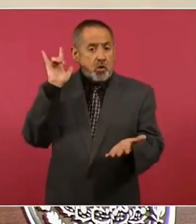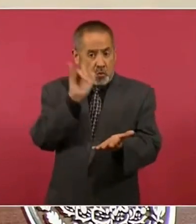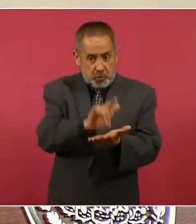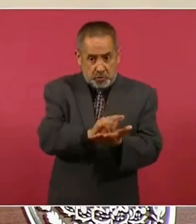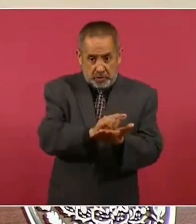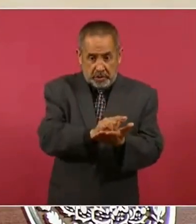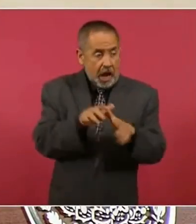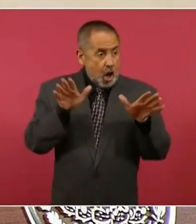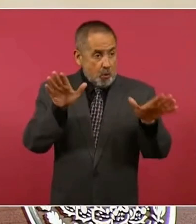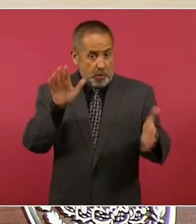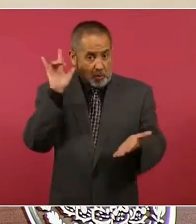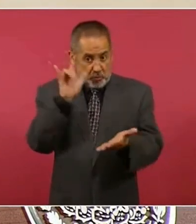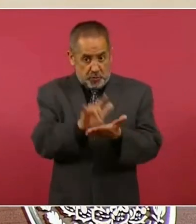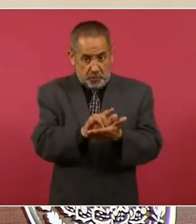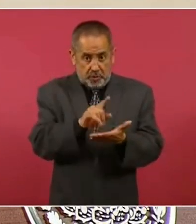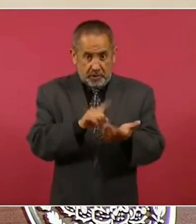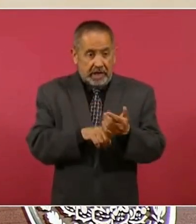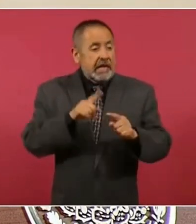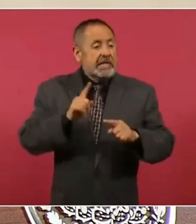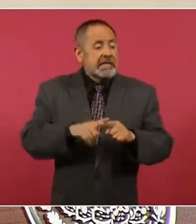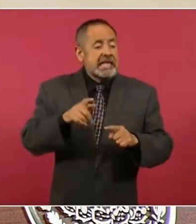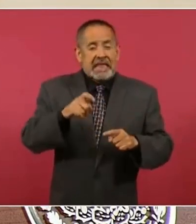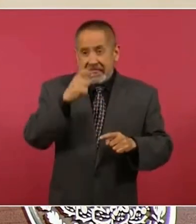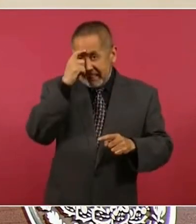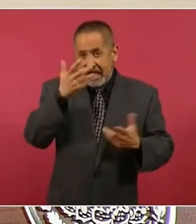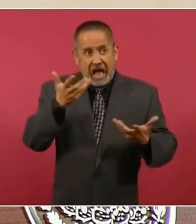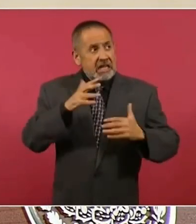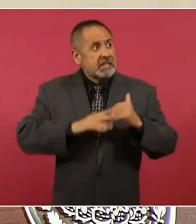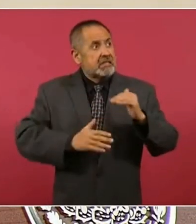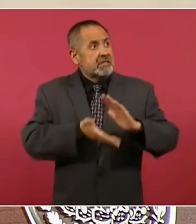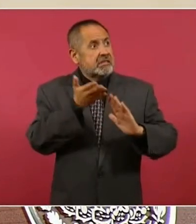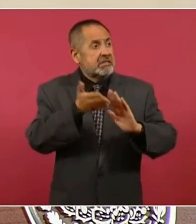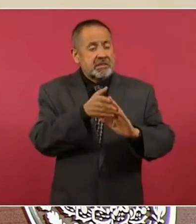ahorita que lo hicieron los del PAN.